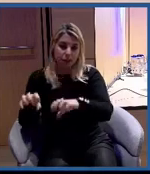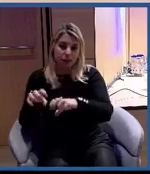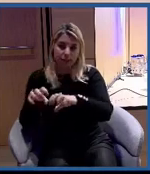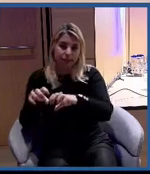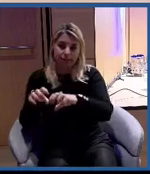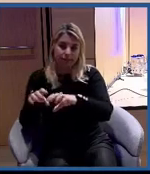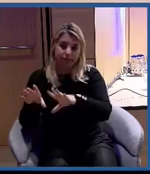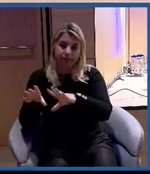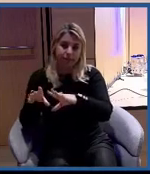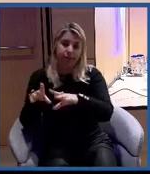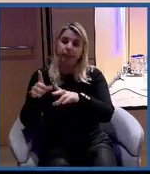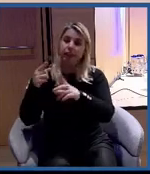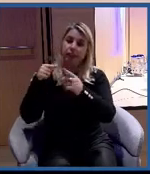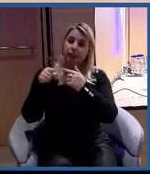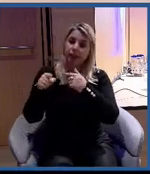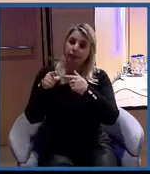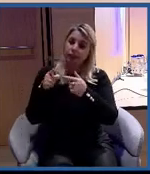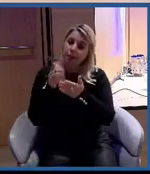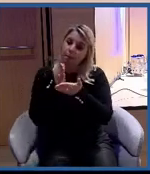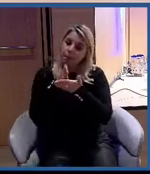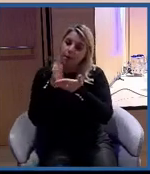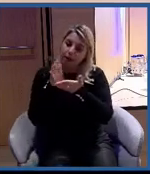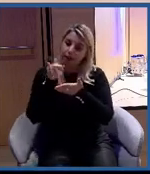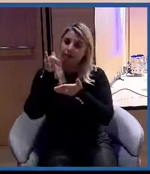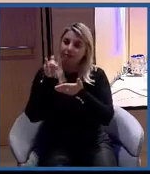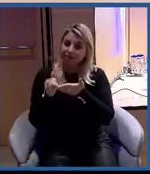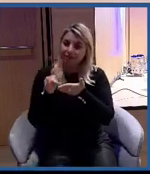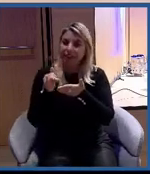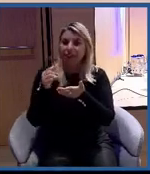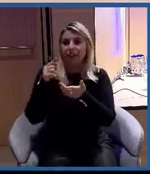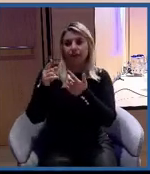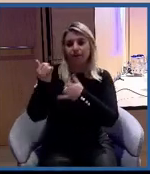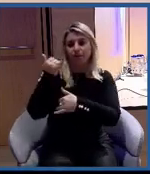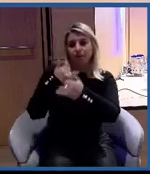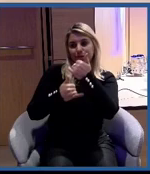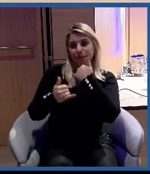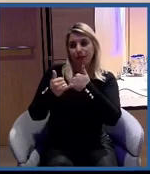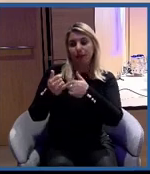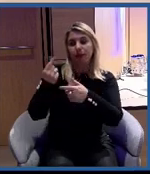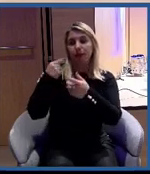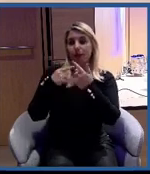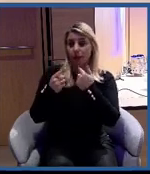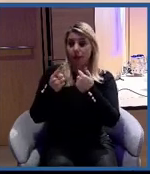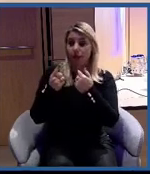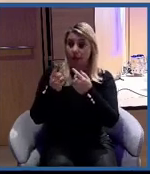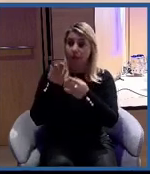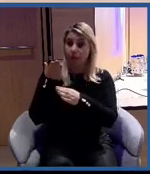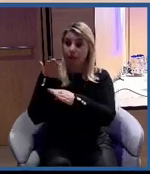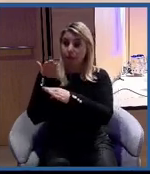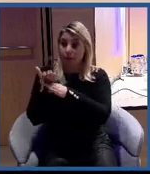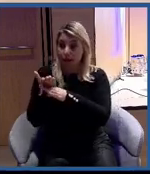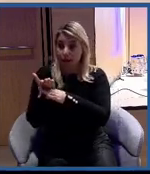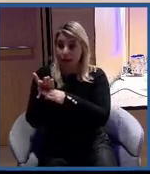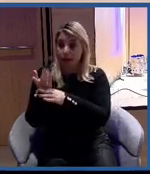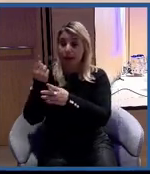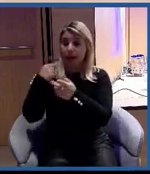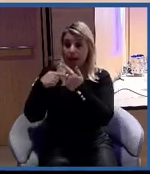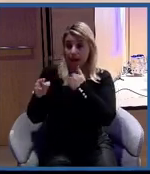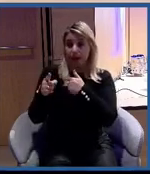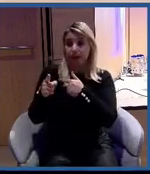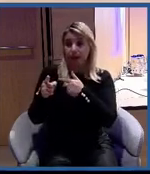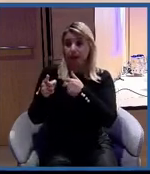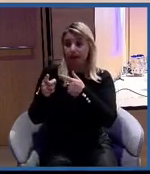dan nos dan la información parcial cuando se requiere hay que presentar recursos y luego de estos recursos Si queremos